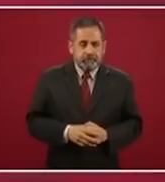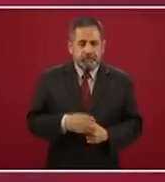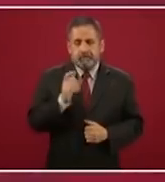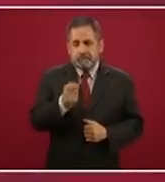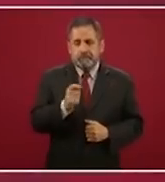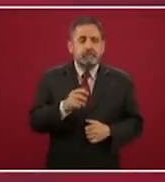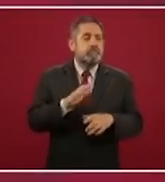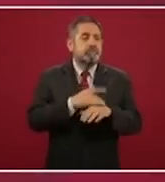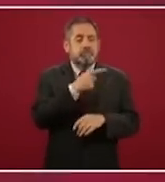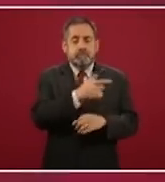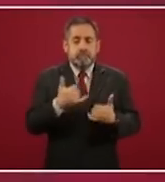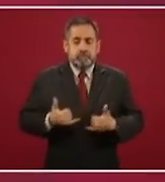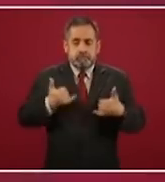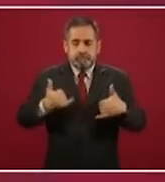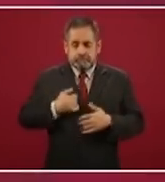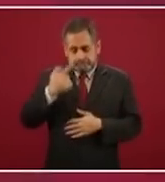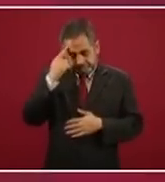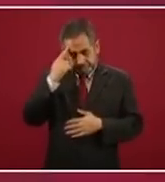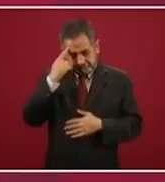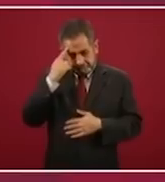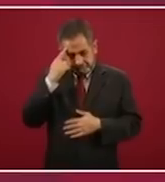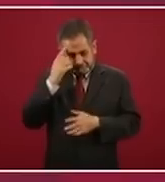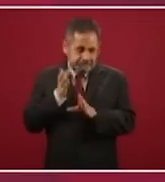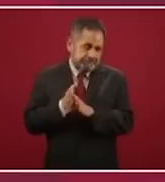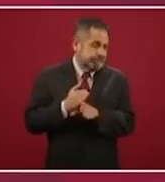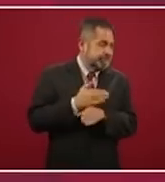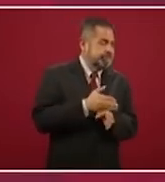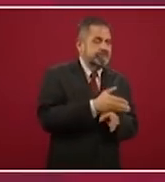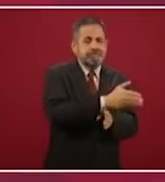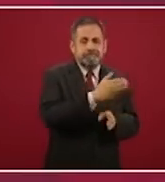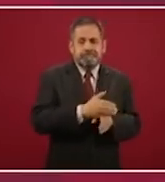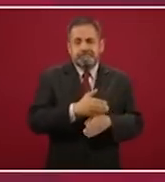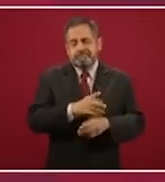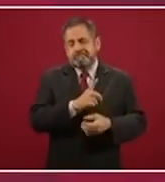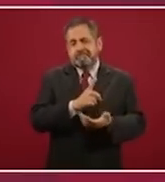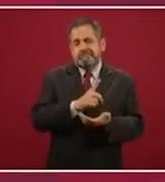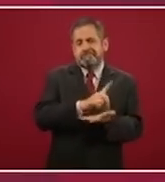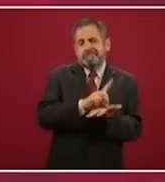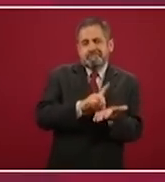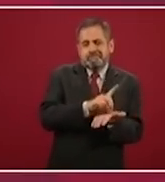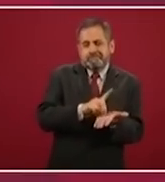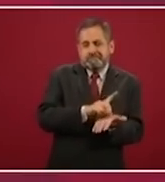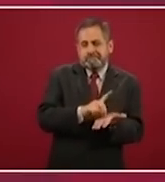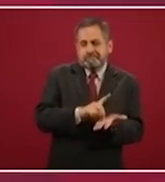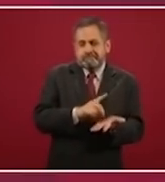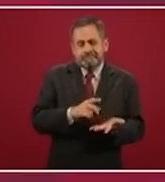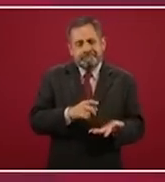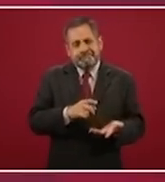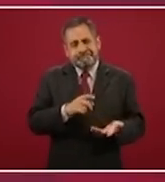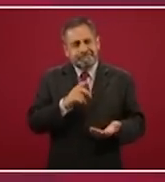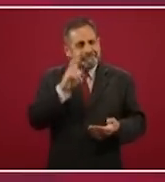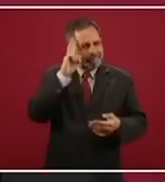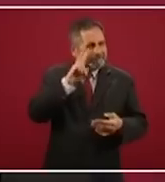se optó por el consumo de las drogas. Entonces, podemos decir ahora